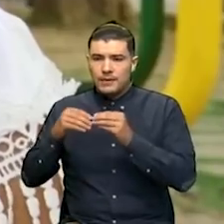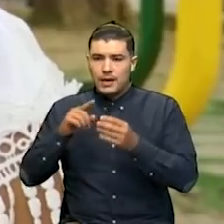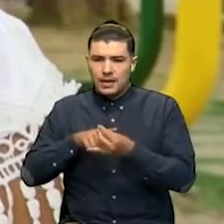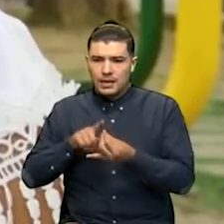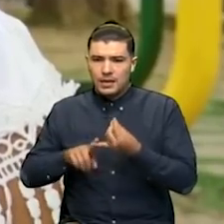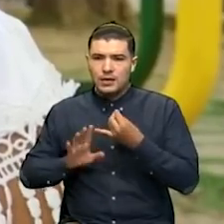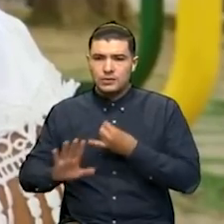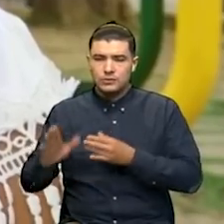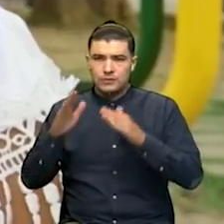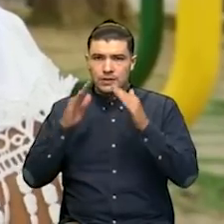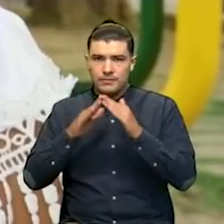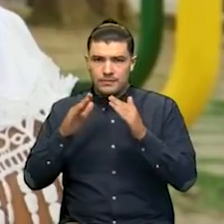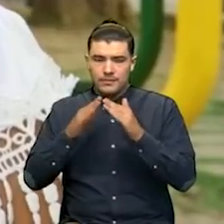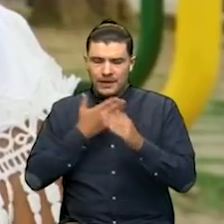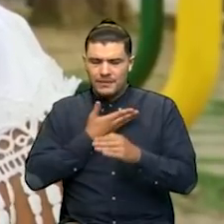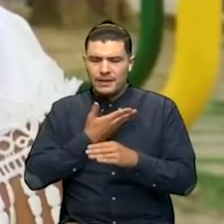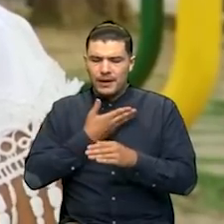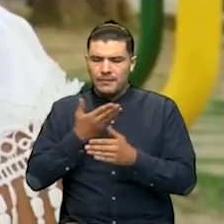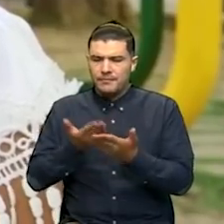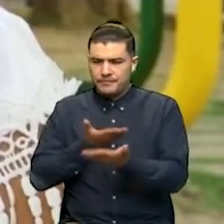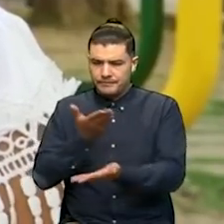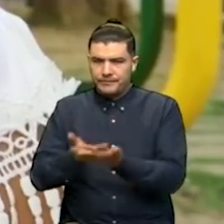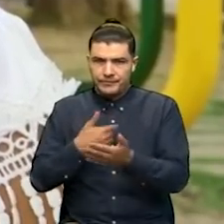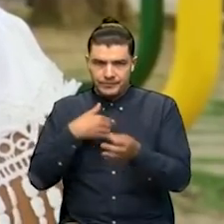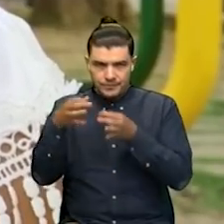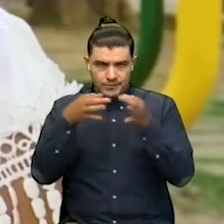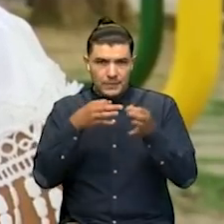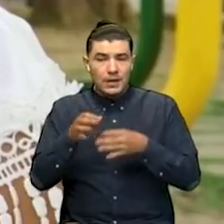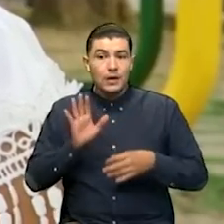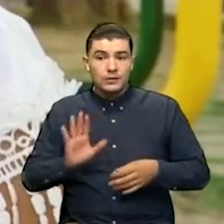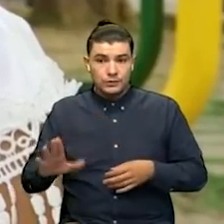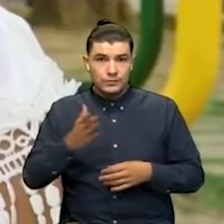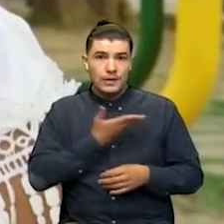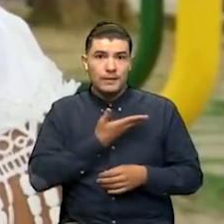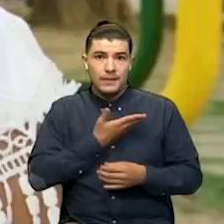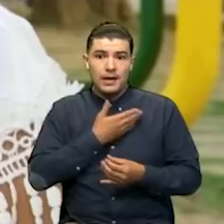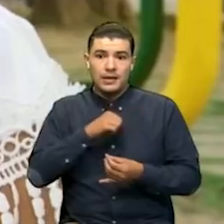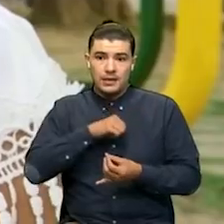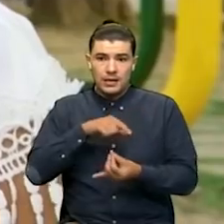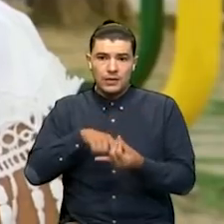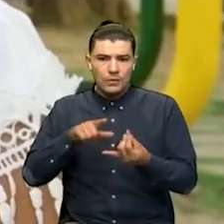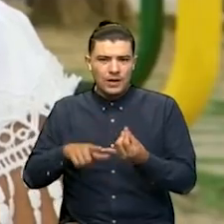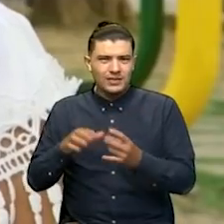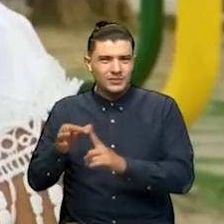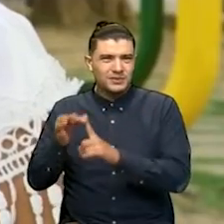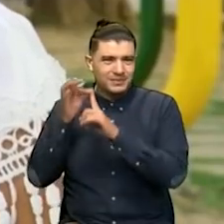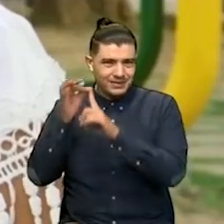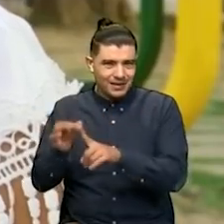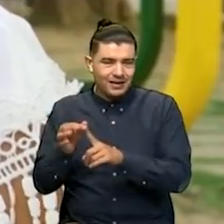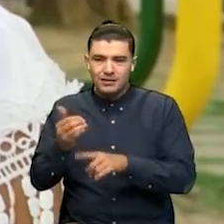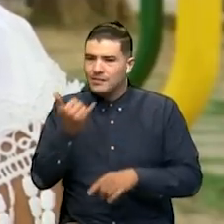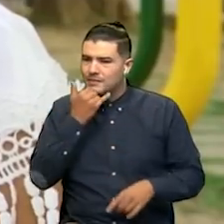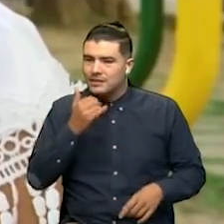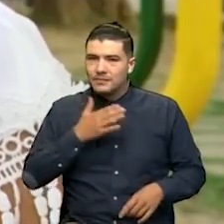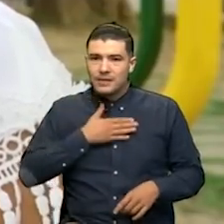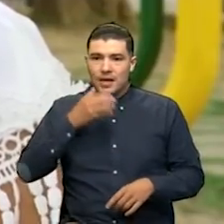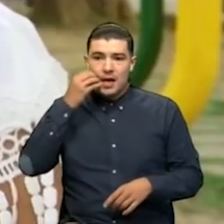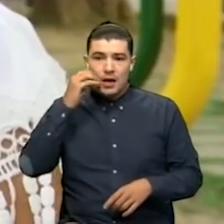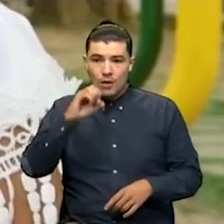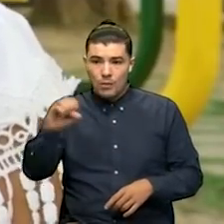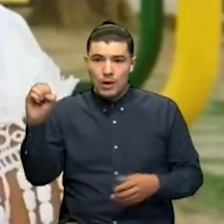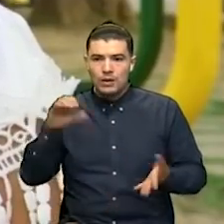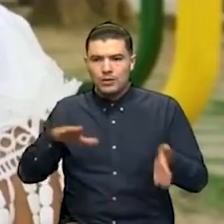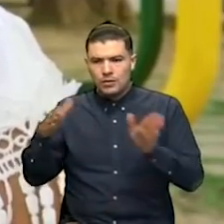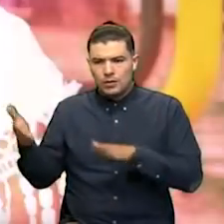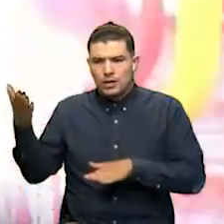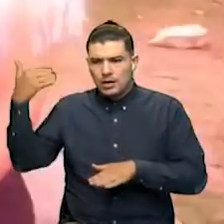se plantea en lo siguiente: ella tiene un caso muy particular, resulta que mi abuelo falleció